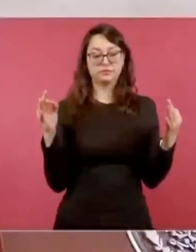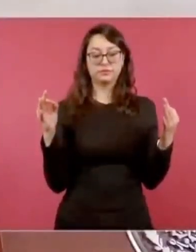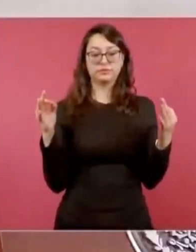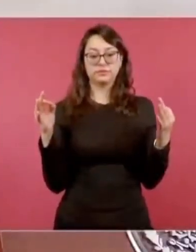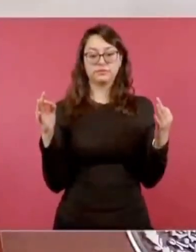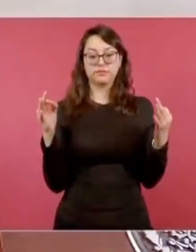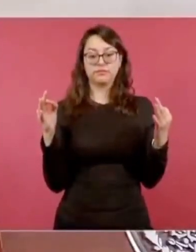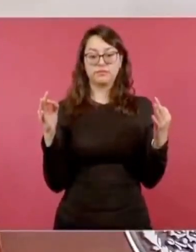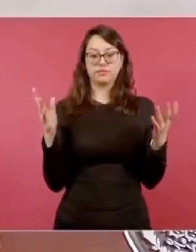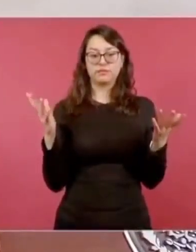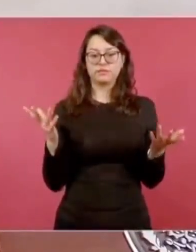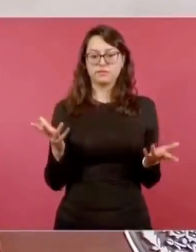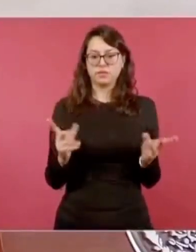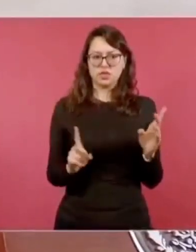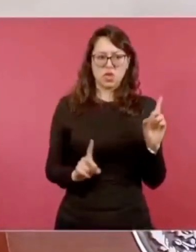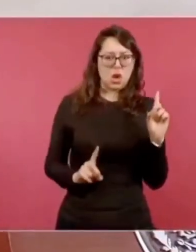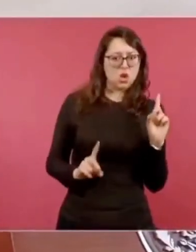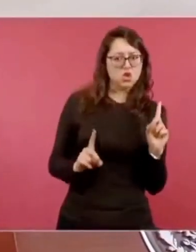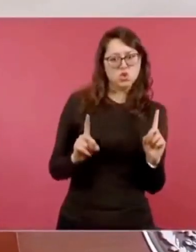nada de zigzaguear.